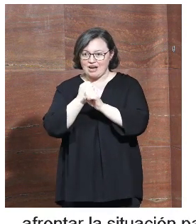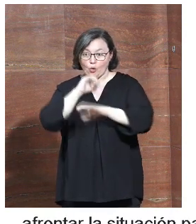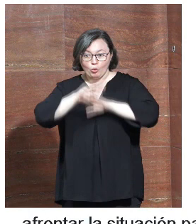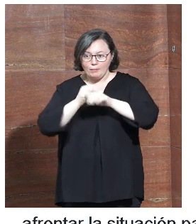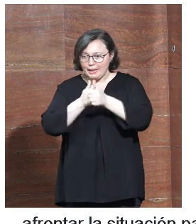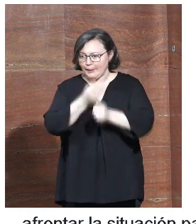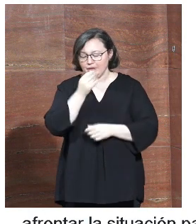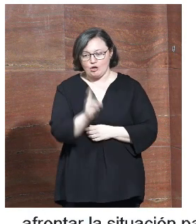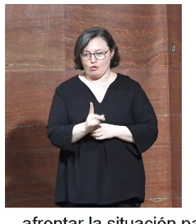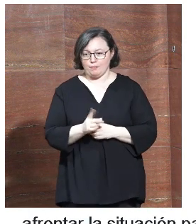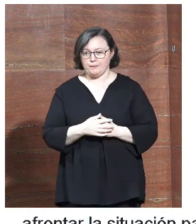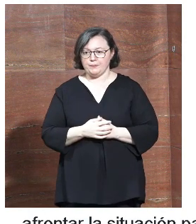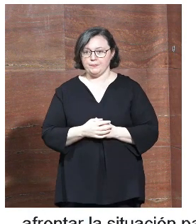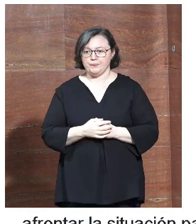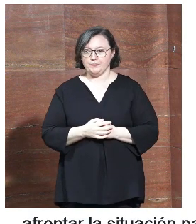trabajo.